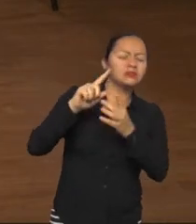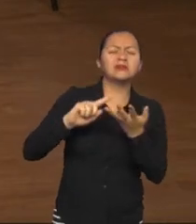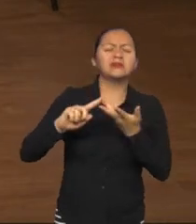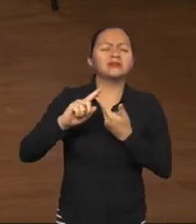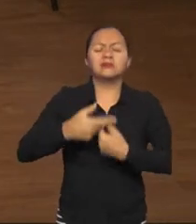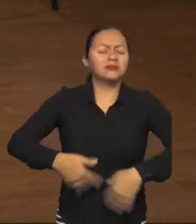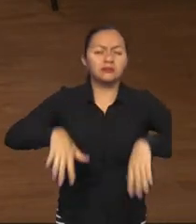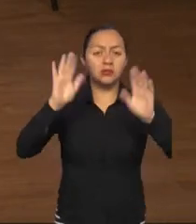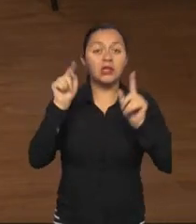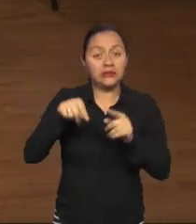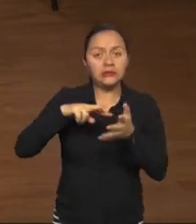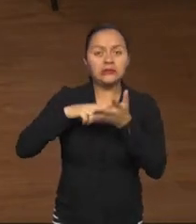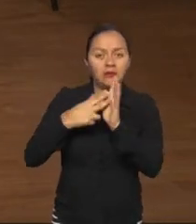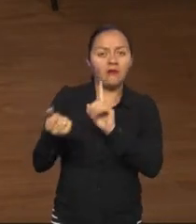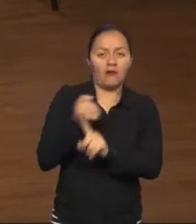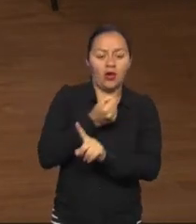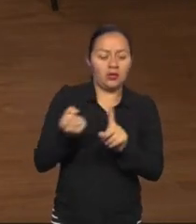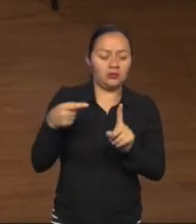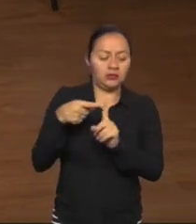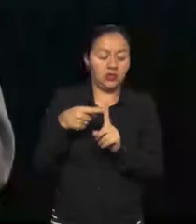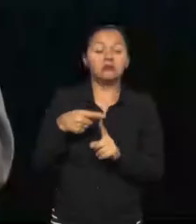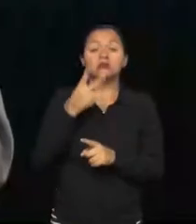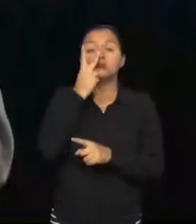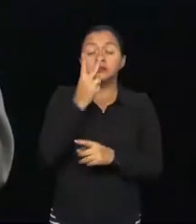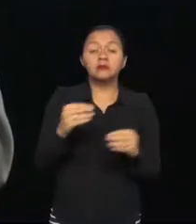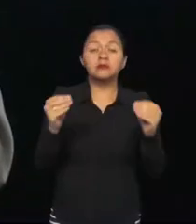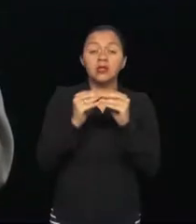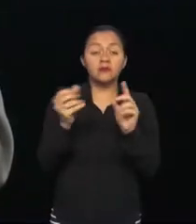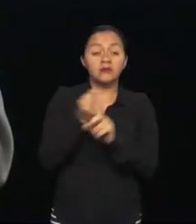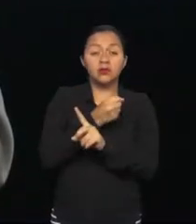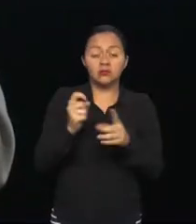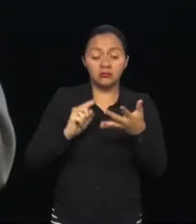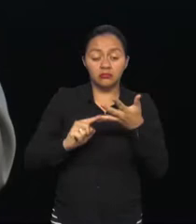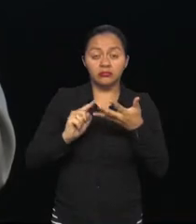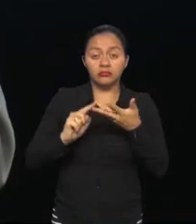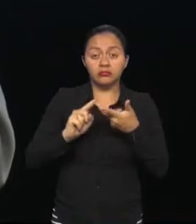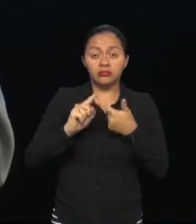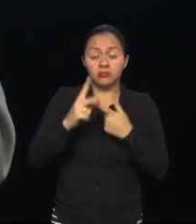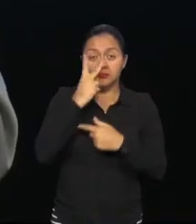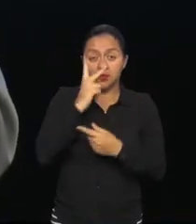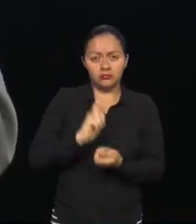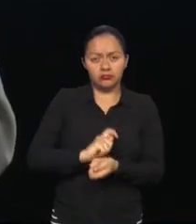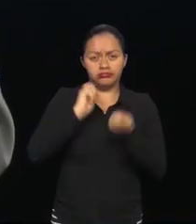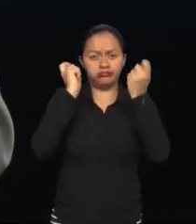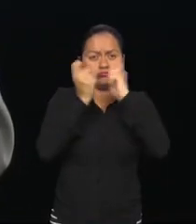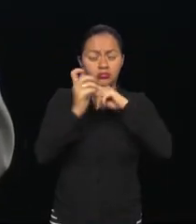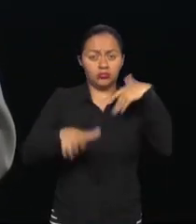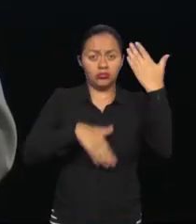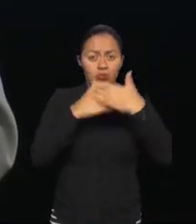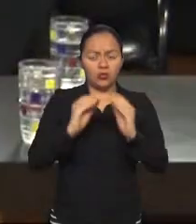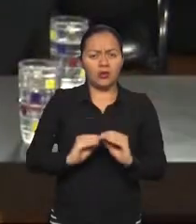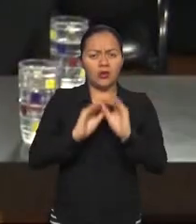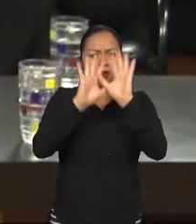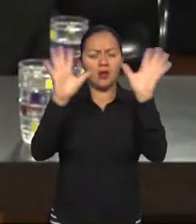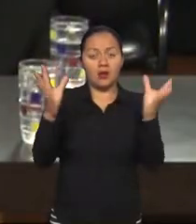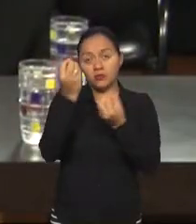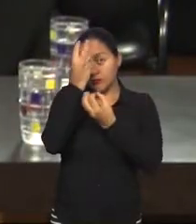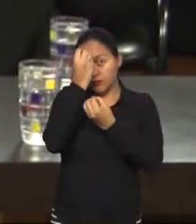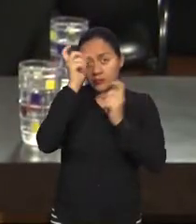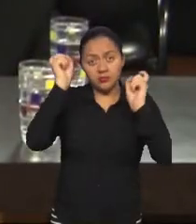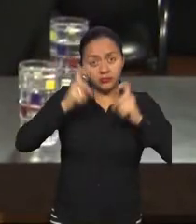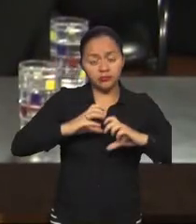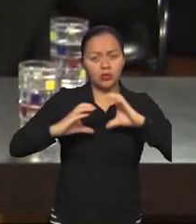diferentes tipos de violencia. Así es. ¿Tú crees que este tipo de violencia se ha dado porque no se ha transversalizado directamente la información